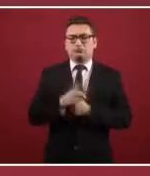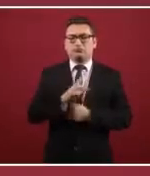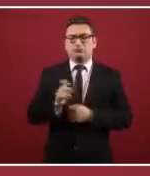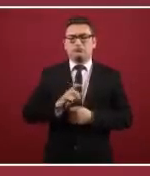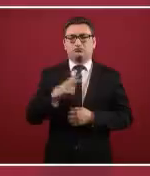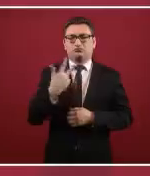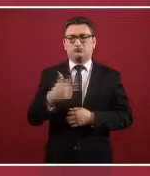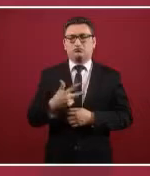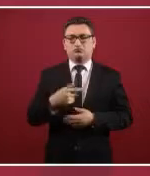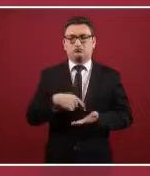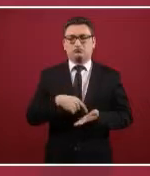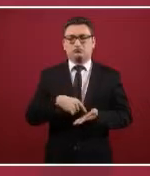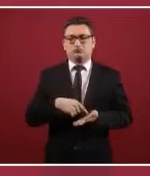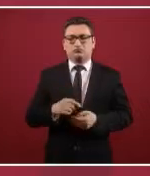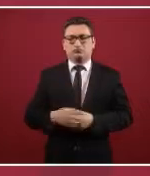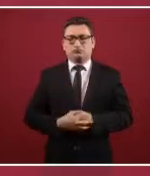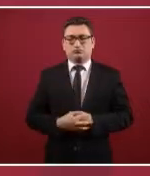108